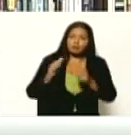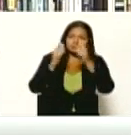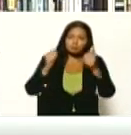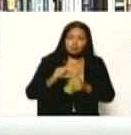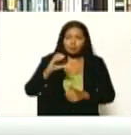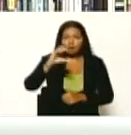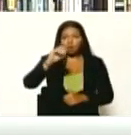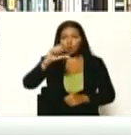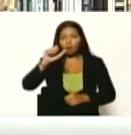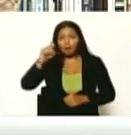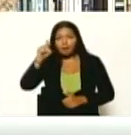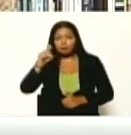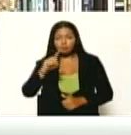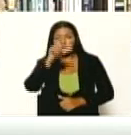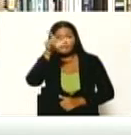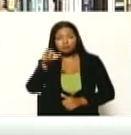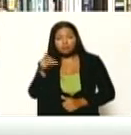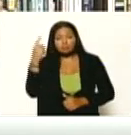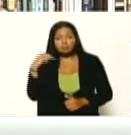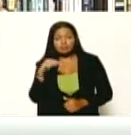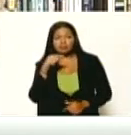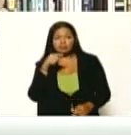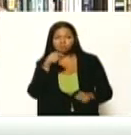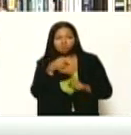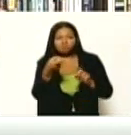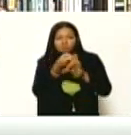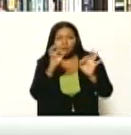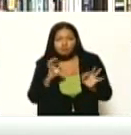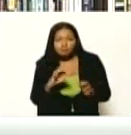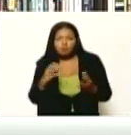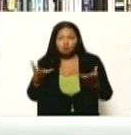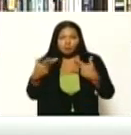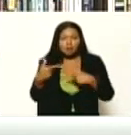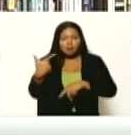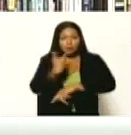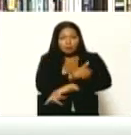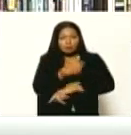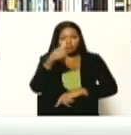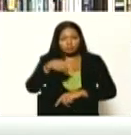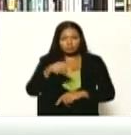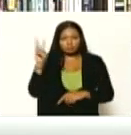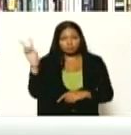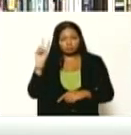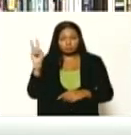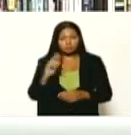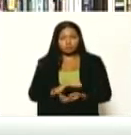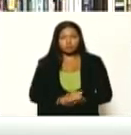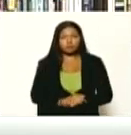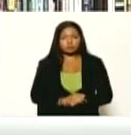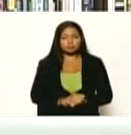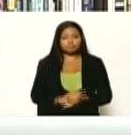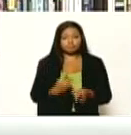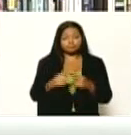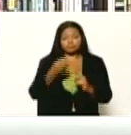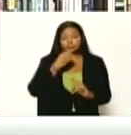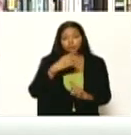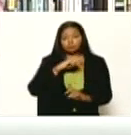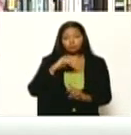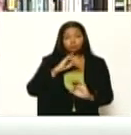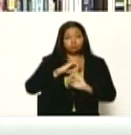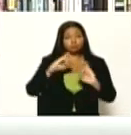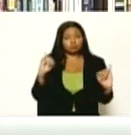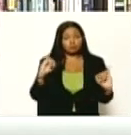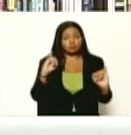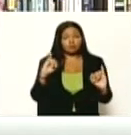COA. Alguien tiene metida la mano ahí para que no vengan las vacunas a Venezuela. Pero bueno, ya nosotros hemos buscado las